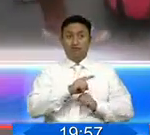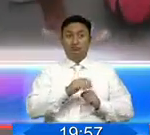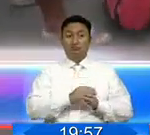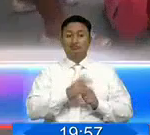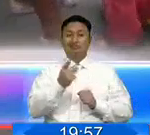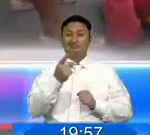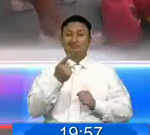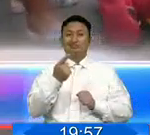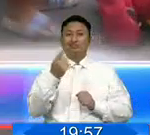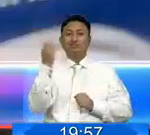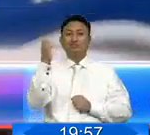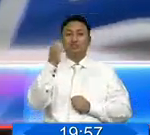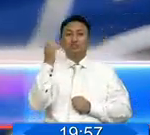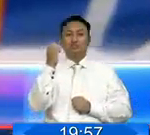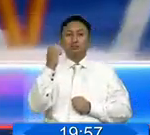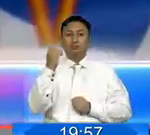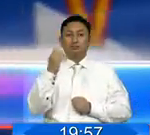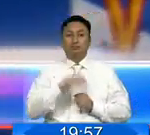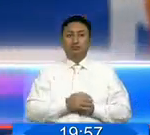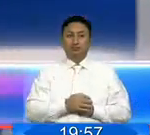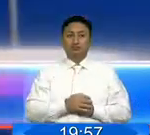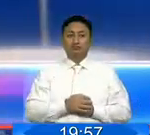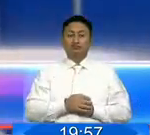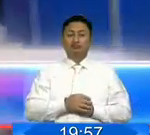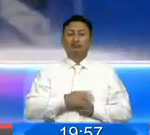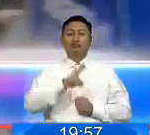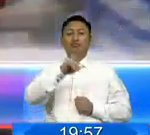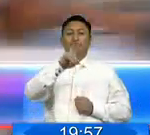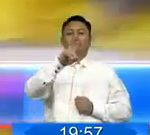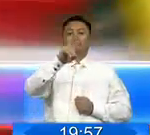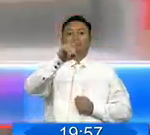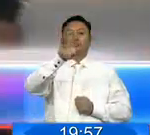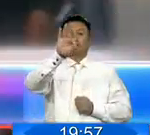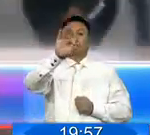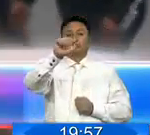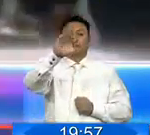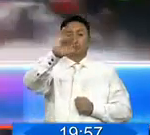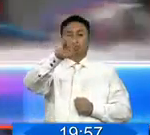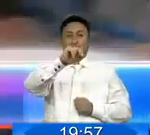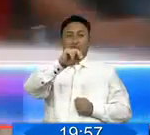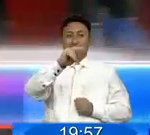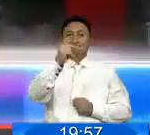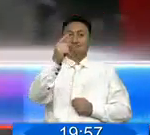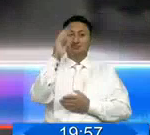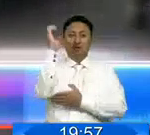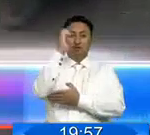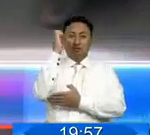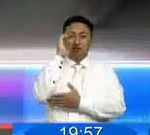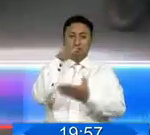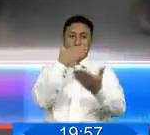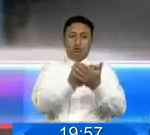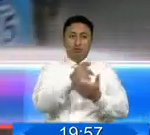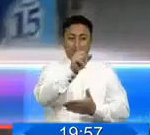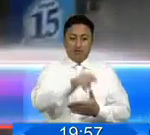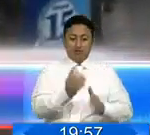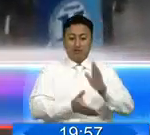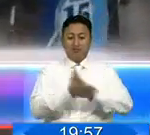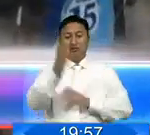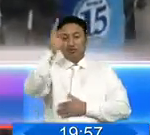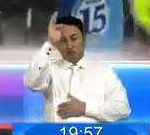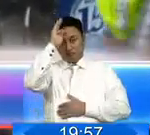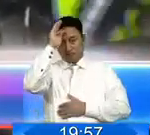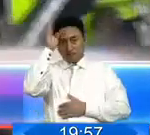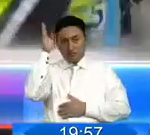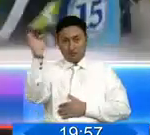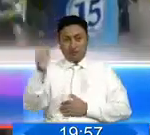de auxilio inmediato para el sector de Virgen de Fátima. La ambulancia arribó en pocos minutos, logrando el traslado del afectado hasta una casa